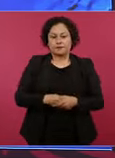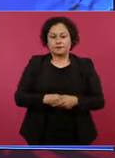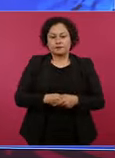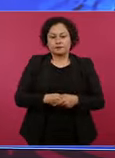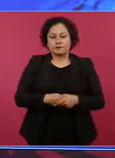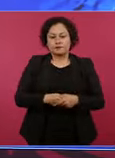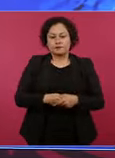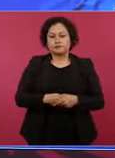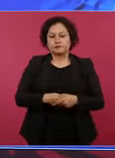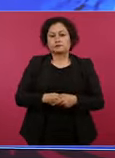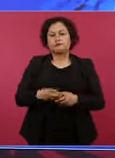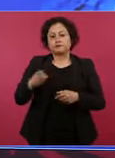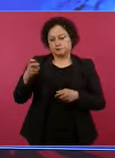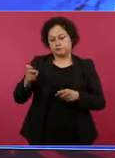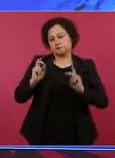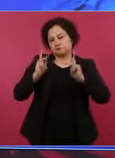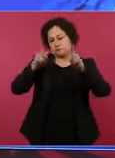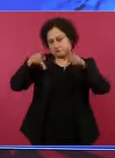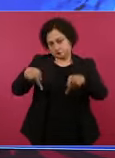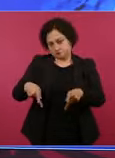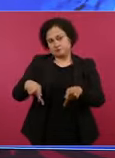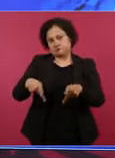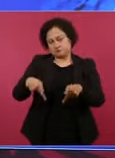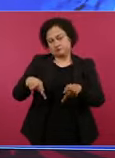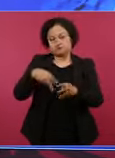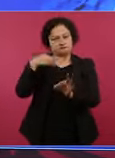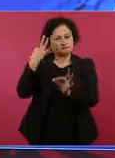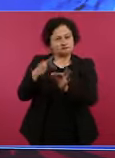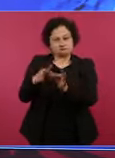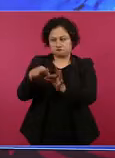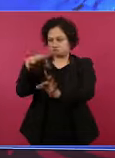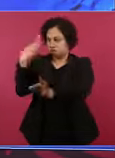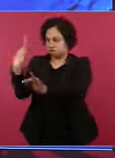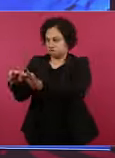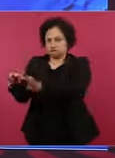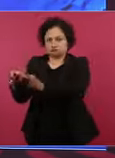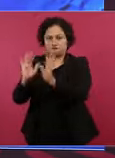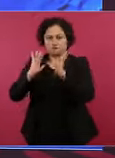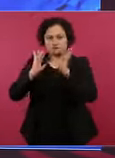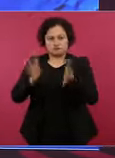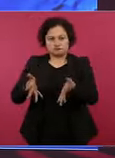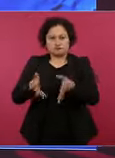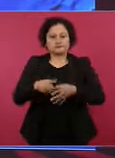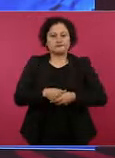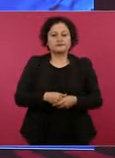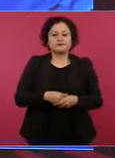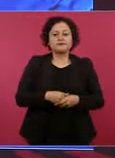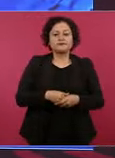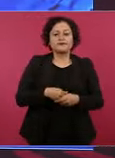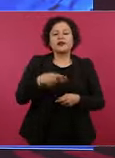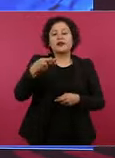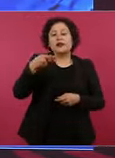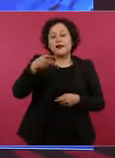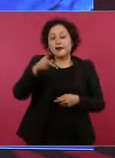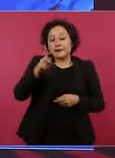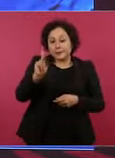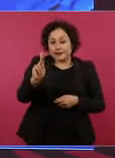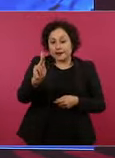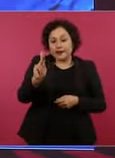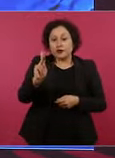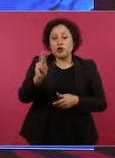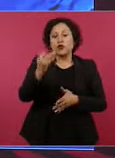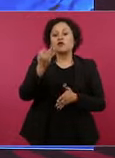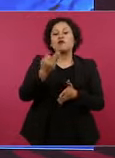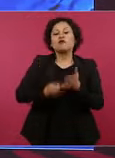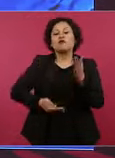es el viaducto, los puentes, ya están terminados, pero no podemos conectar